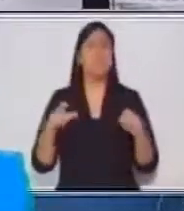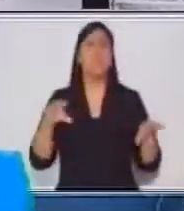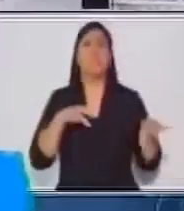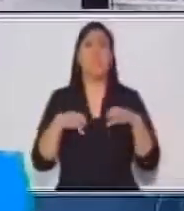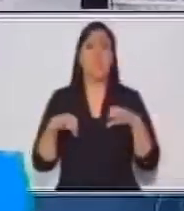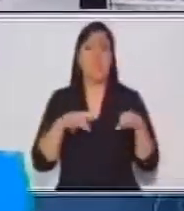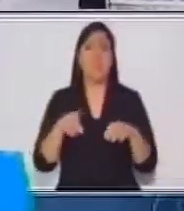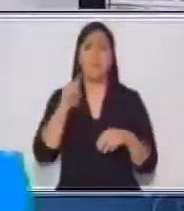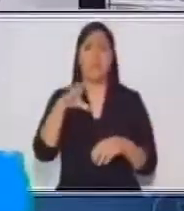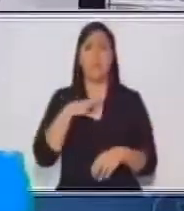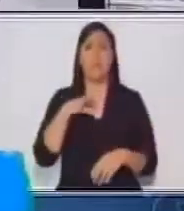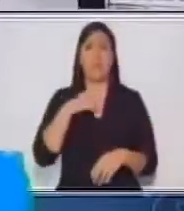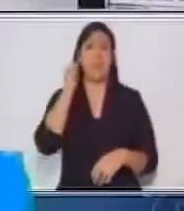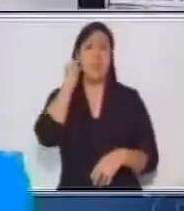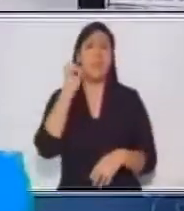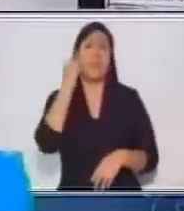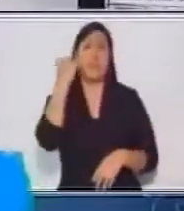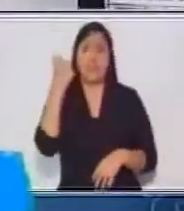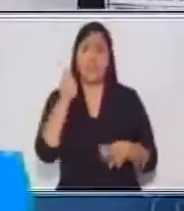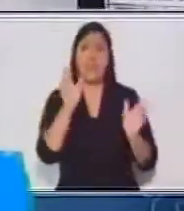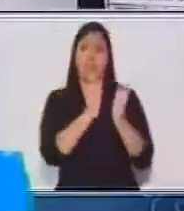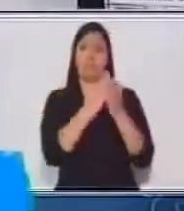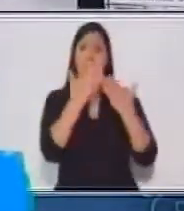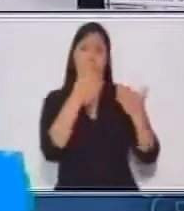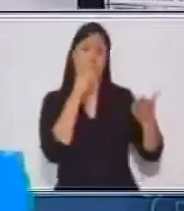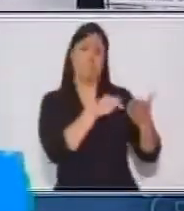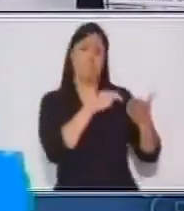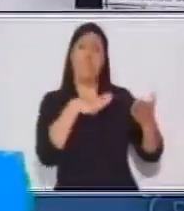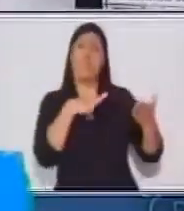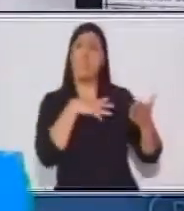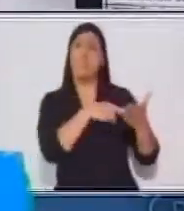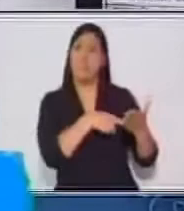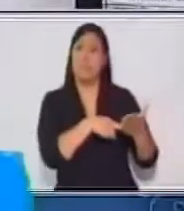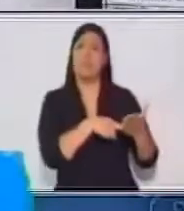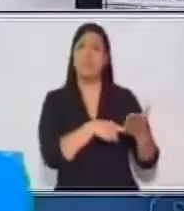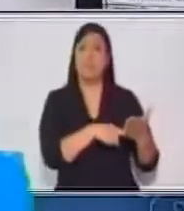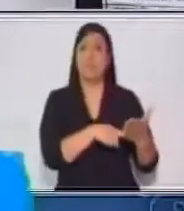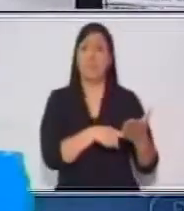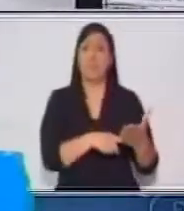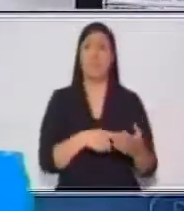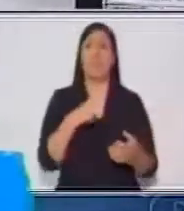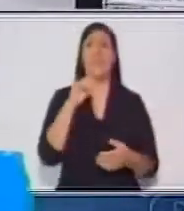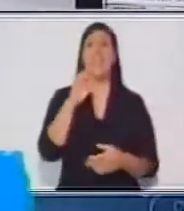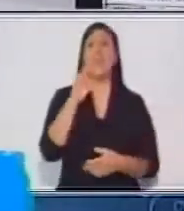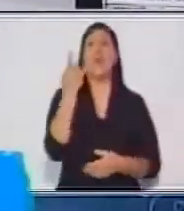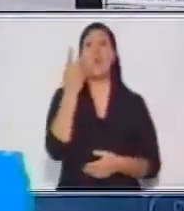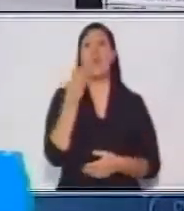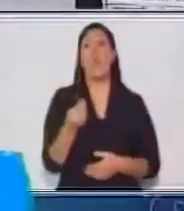encuentras en tu guía de autoaprendizaje en la unidad número 2.